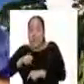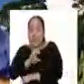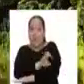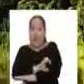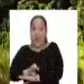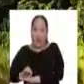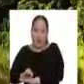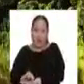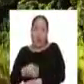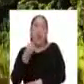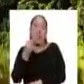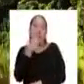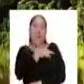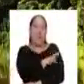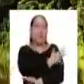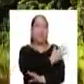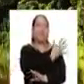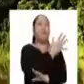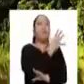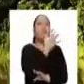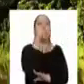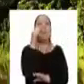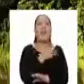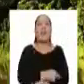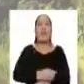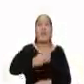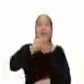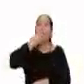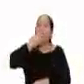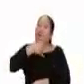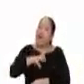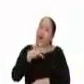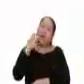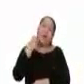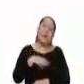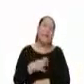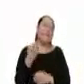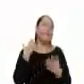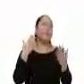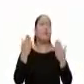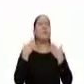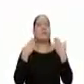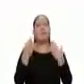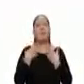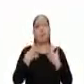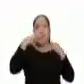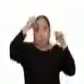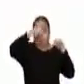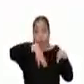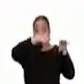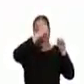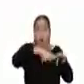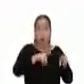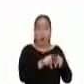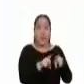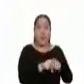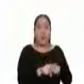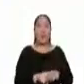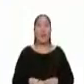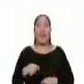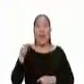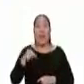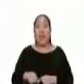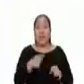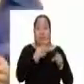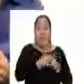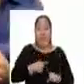selva de la Amazonía, donde el calor y las lluvias son muy intensas. Otra causa de la diversidad climática en nuestro país se